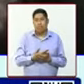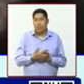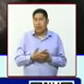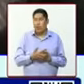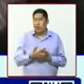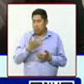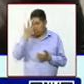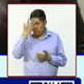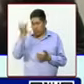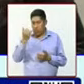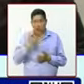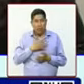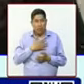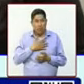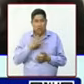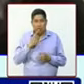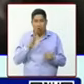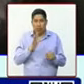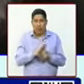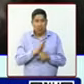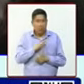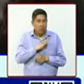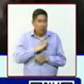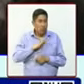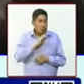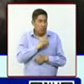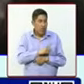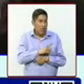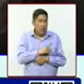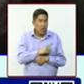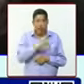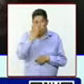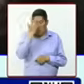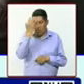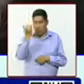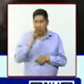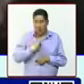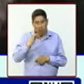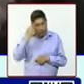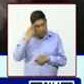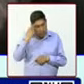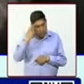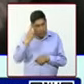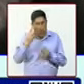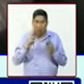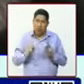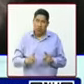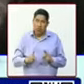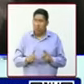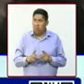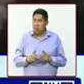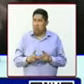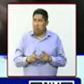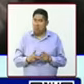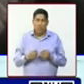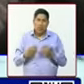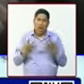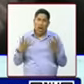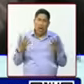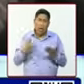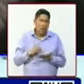Abraham, porque más es mi compromiso moral ante todo, porque yo pienso que una persona que tiene